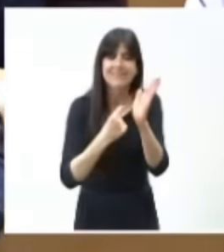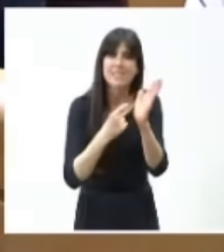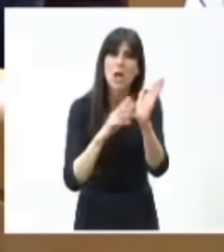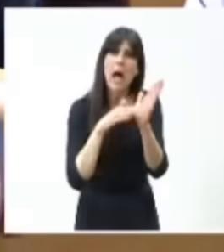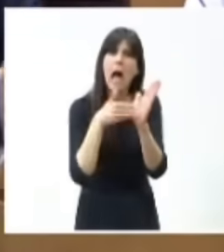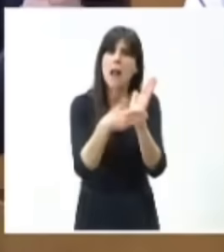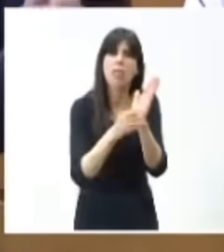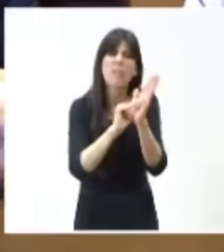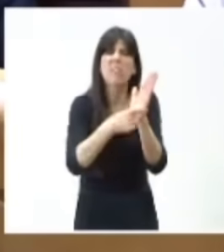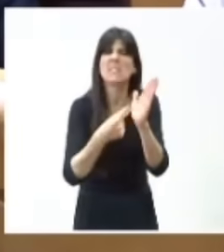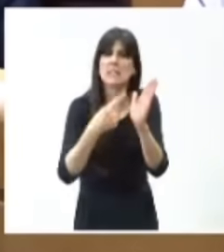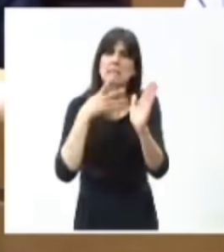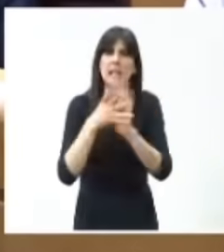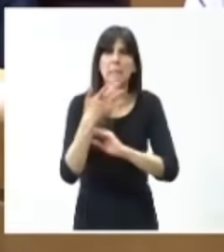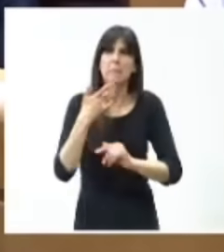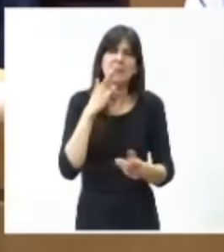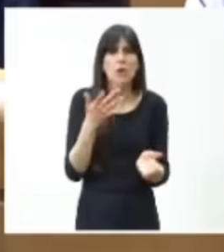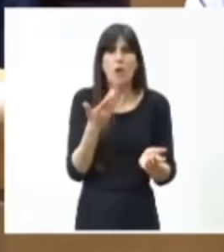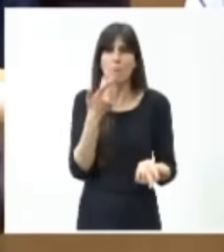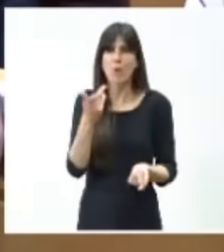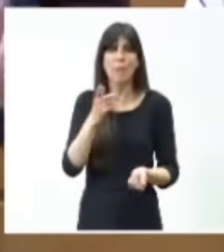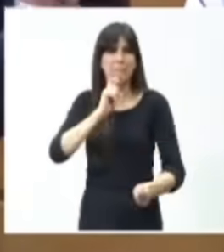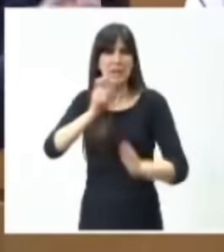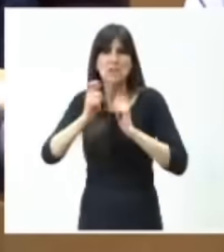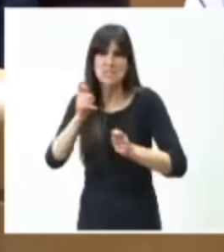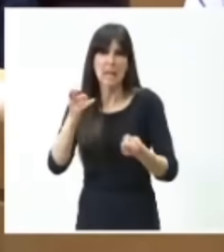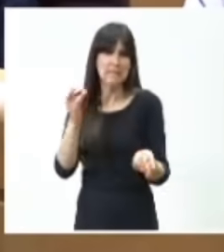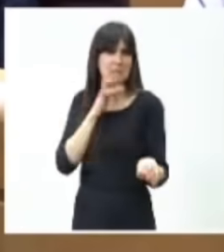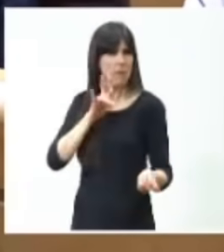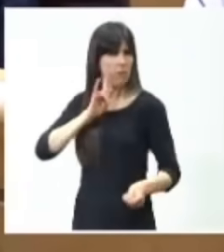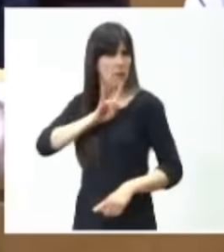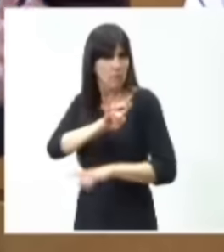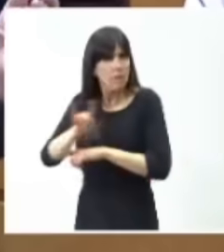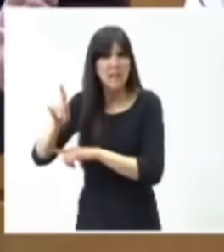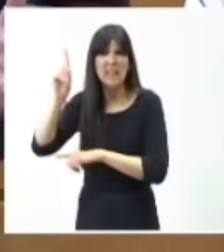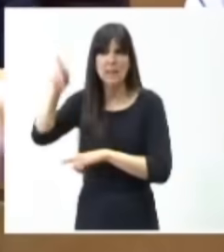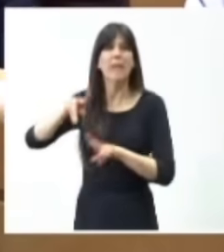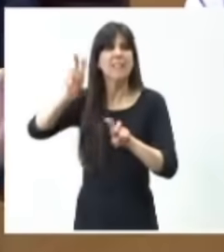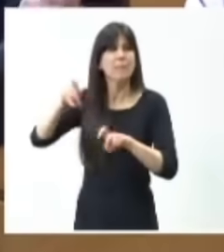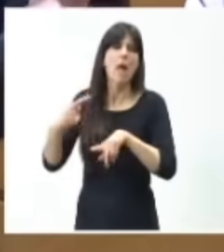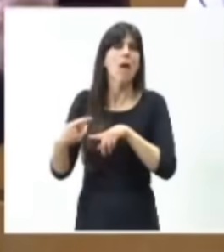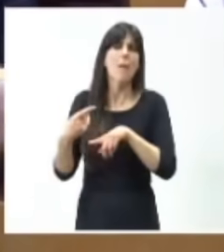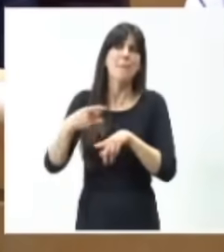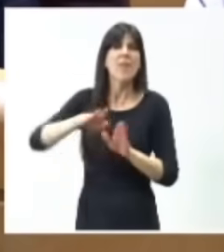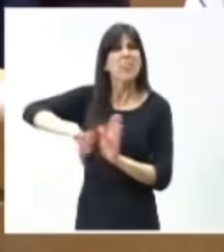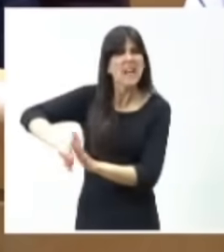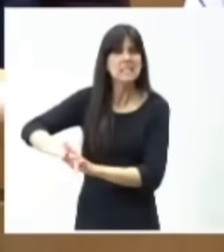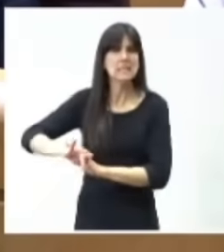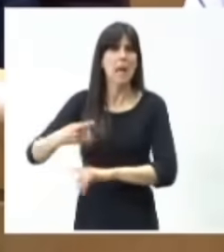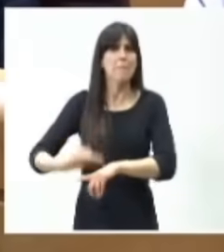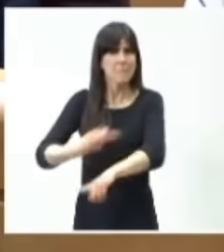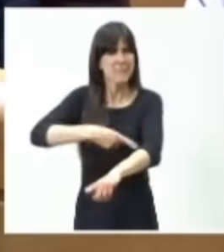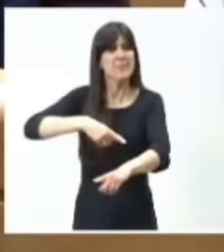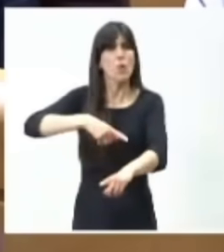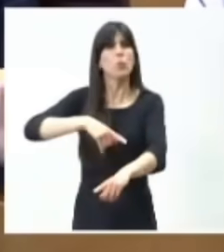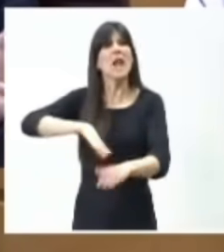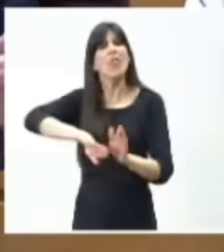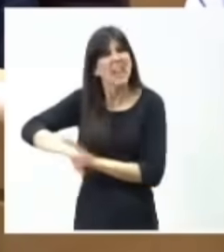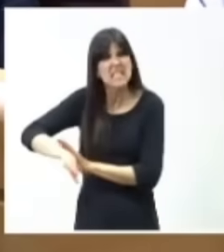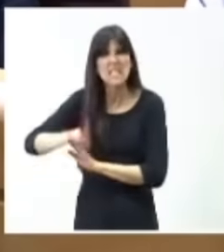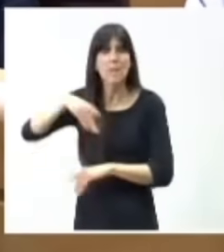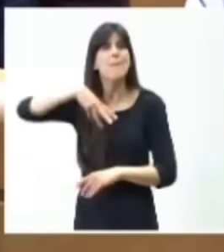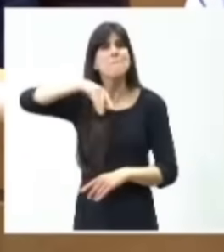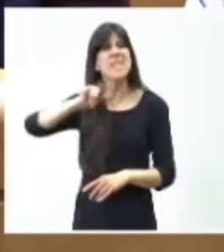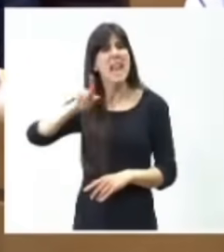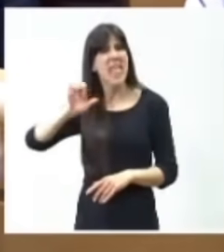documento algún rey del bulo periodístico, un ramillete de políticos de derecha y de ultraderecha, el señor Milei incluido, y hasta Toni